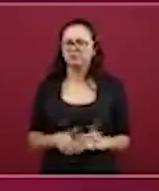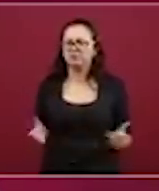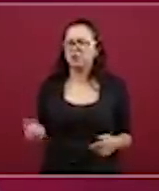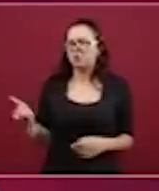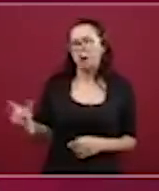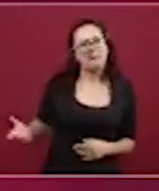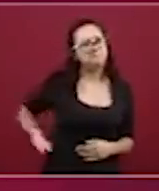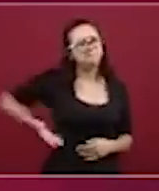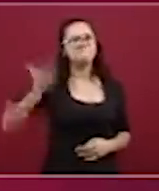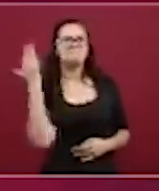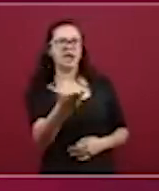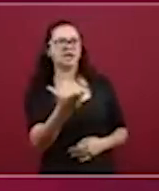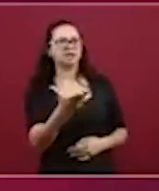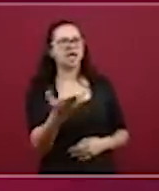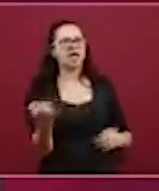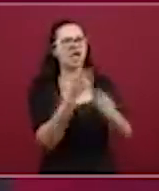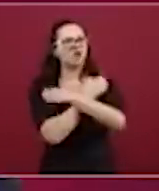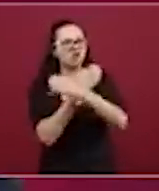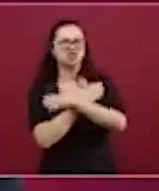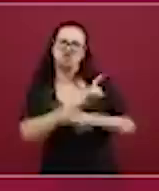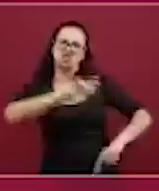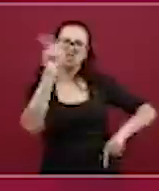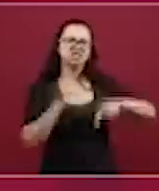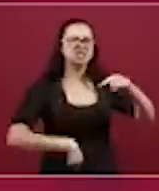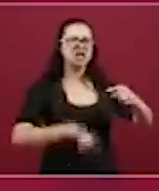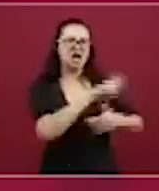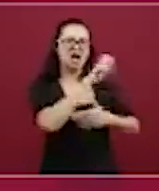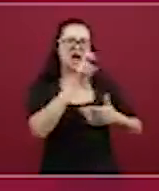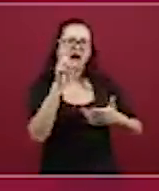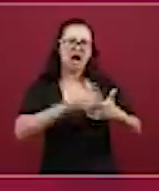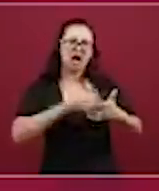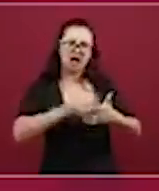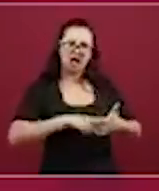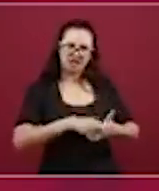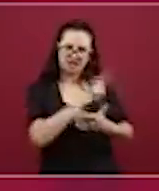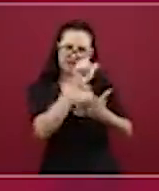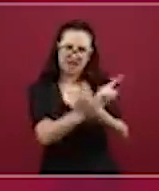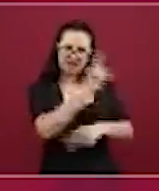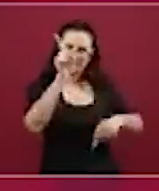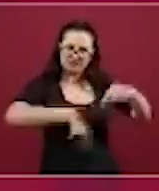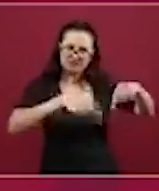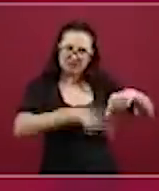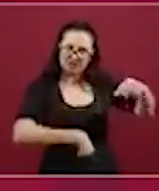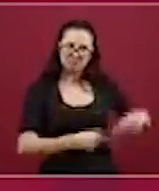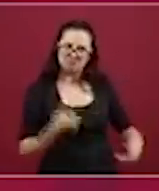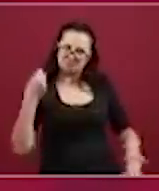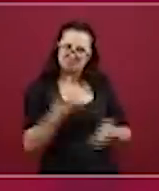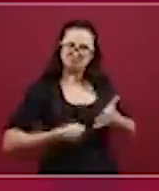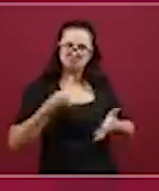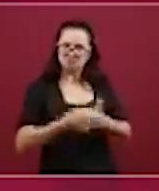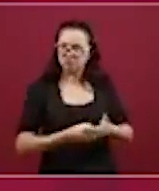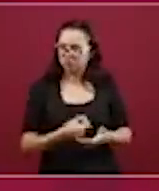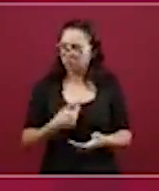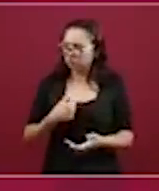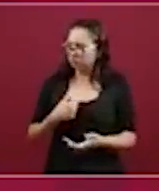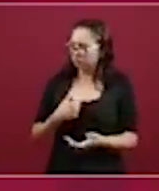piden que se derogue la reforma educativa, si eso es lo que estamos haciendo?